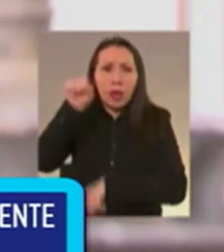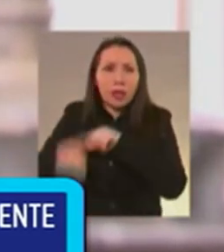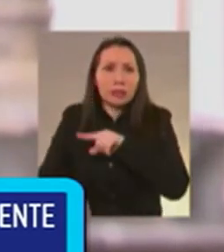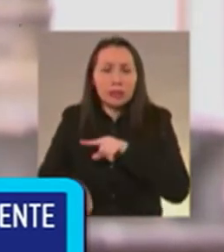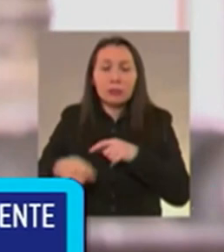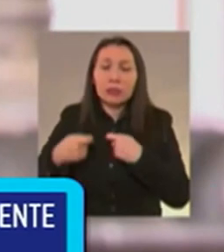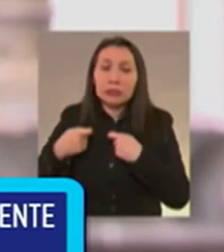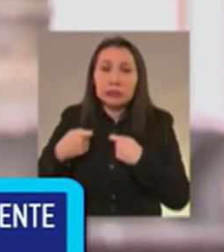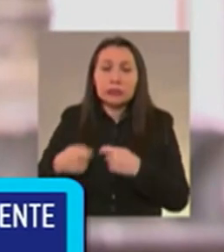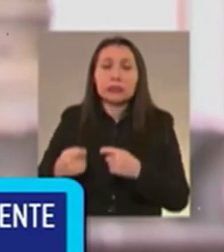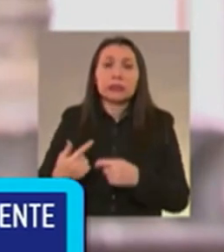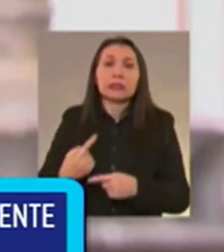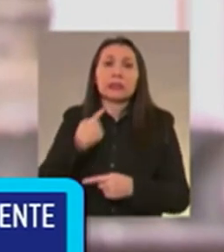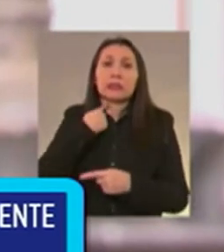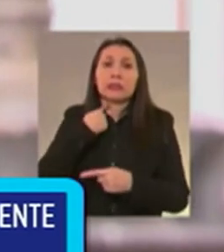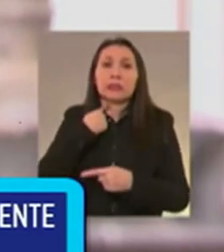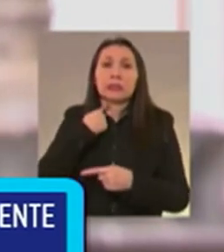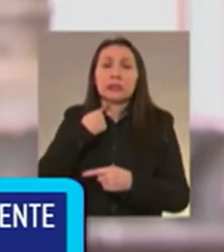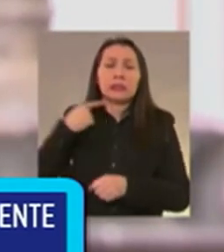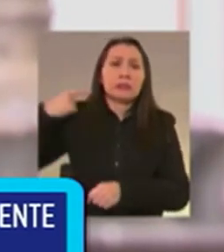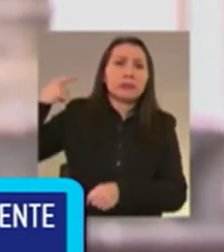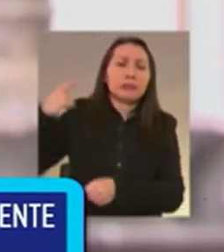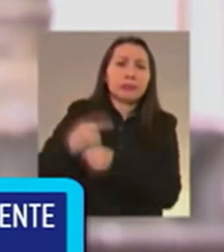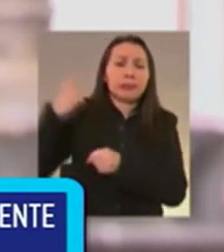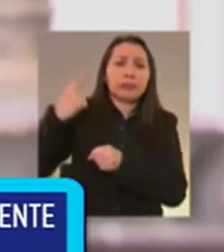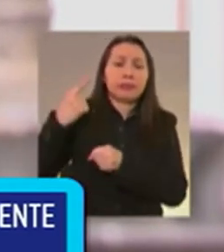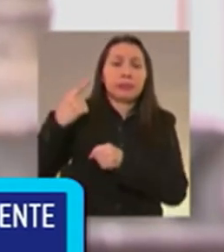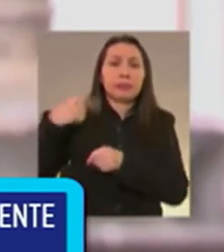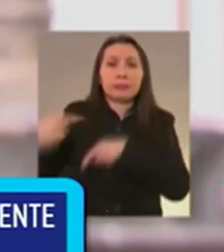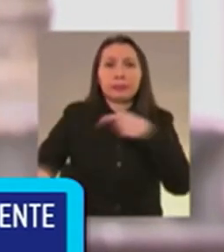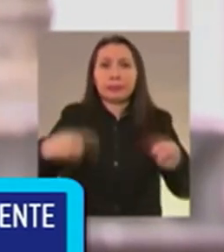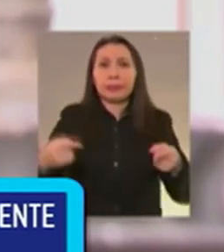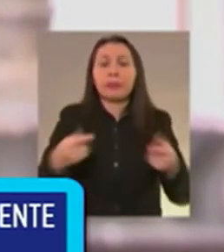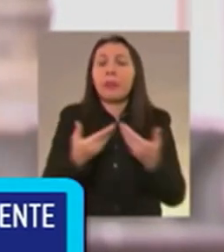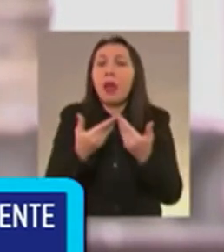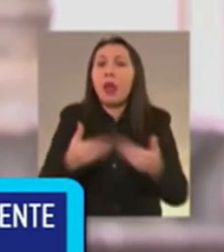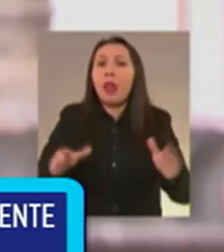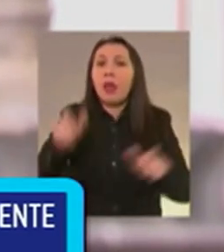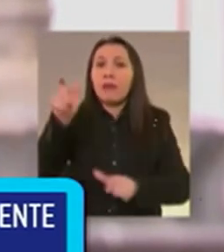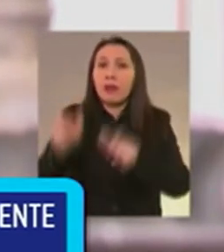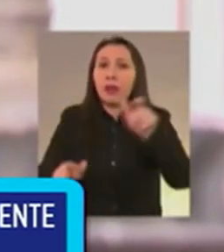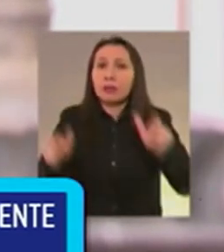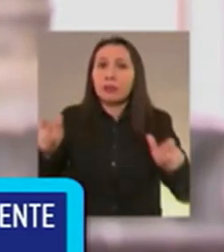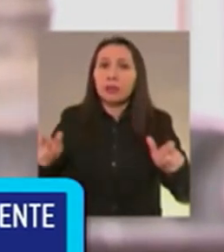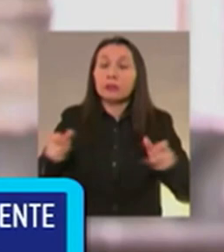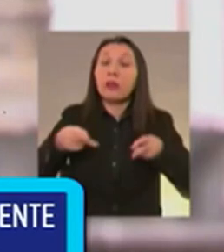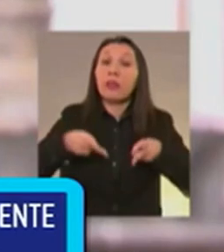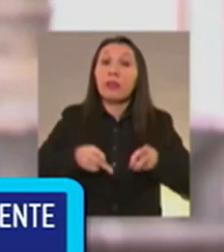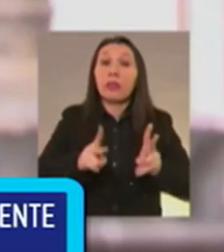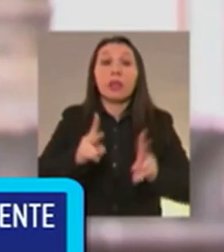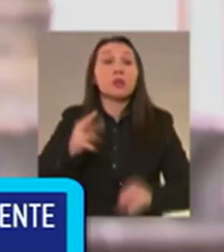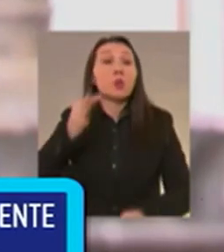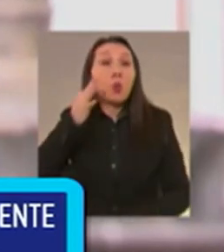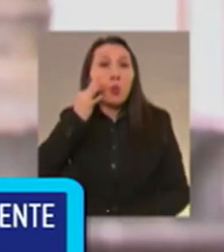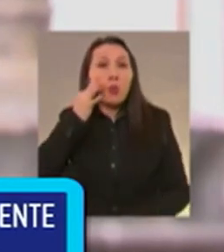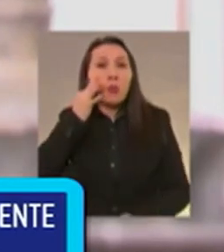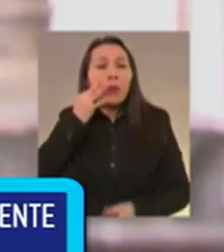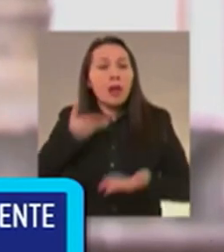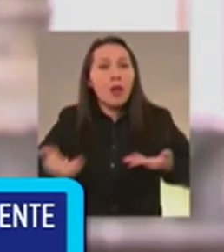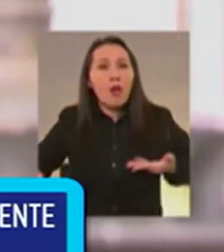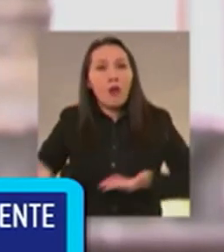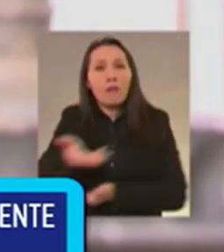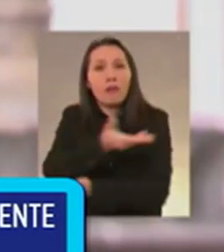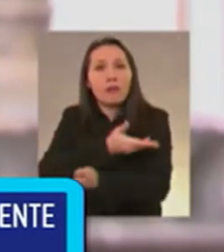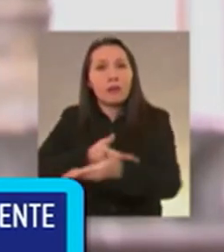costo que imponen las salidas autoritarias para la libertad de las personas, los derechos humanos y la convivencia